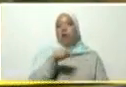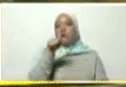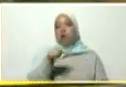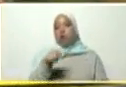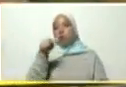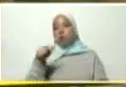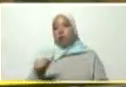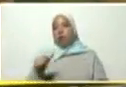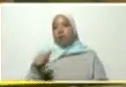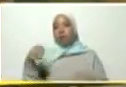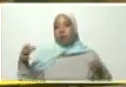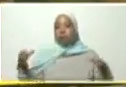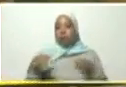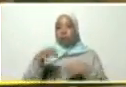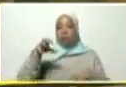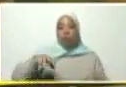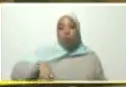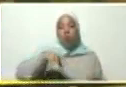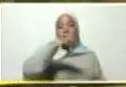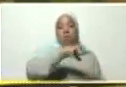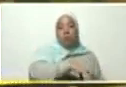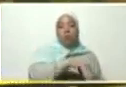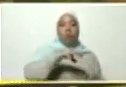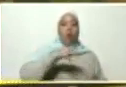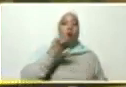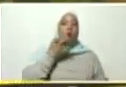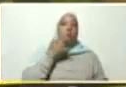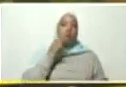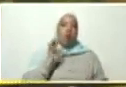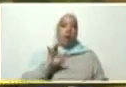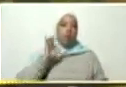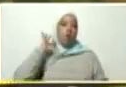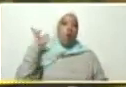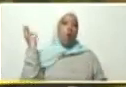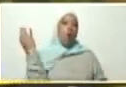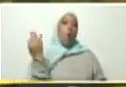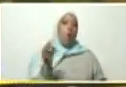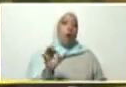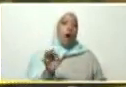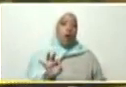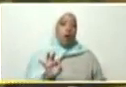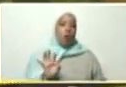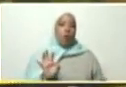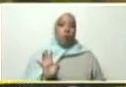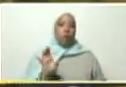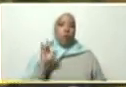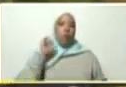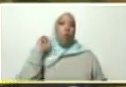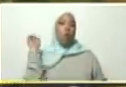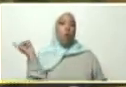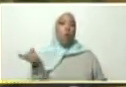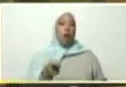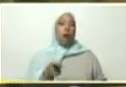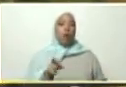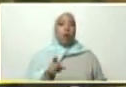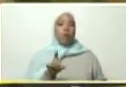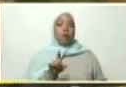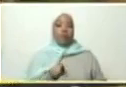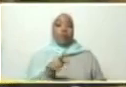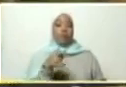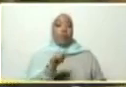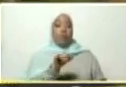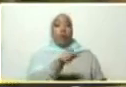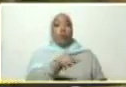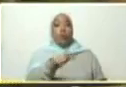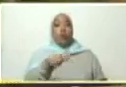un estado para el Estado pensemos al estado guárico tiene la juveche de guárico postularon para la lista para el equipo Estatal